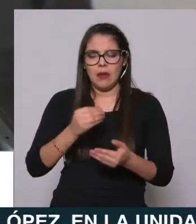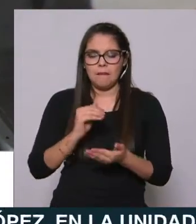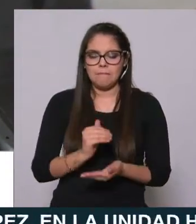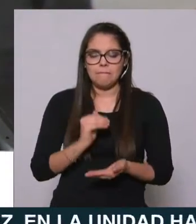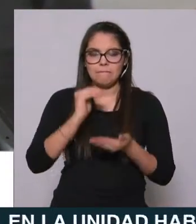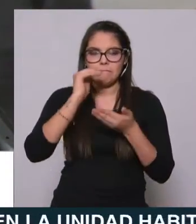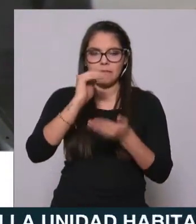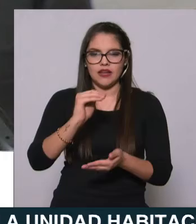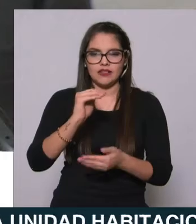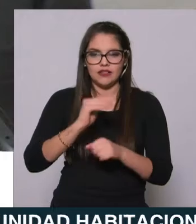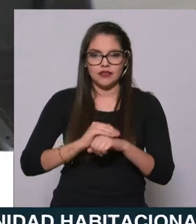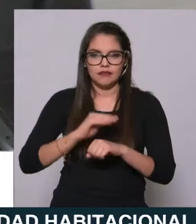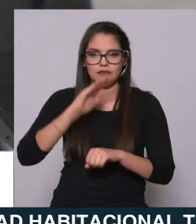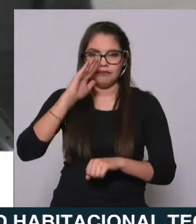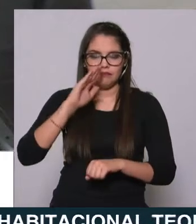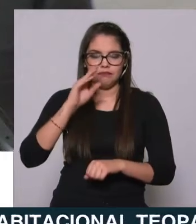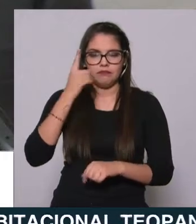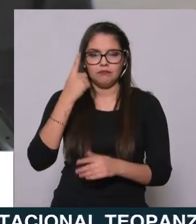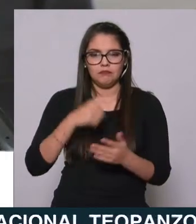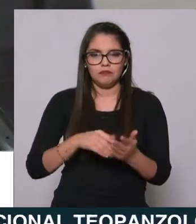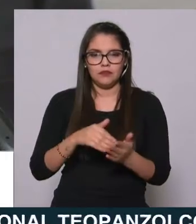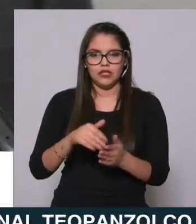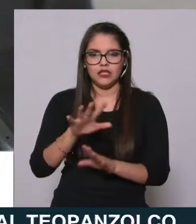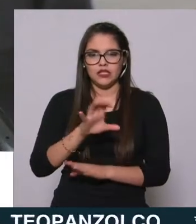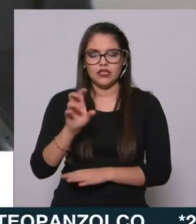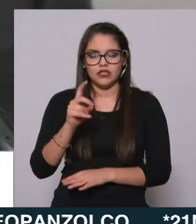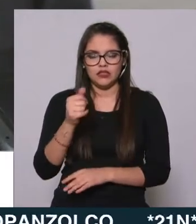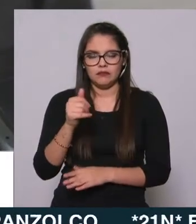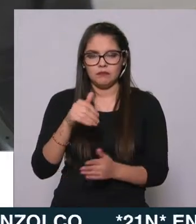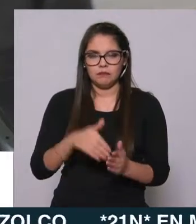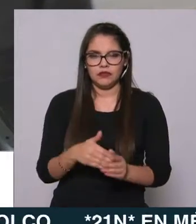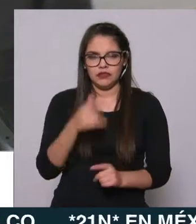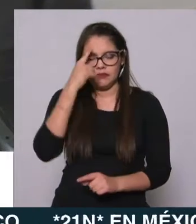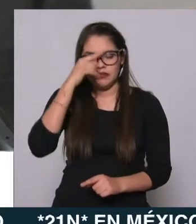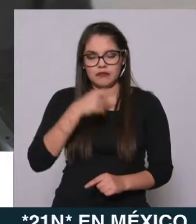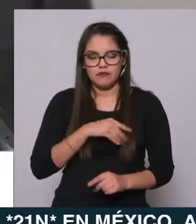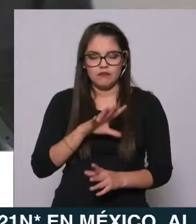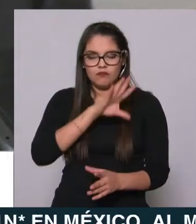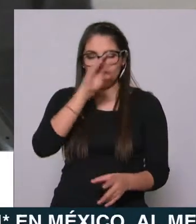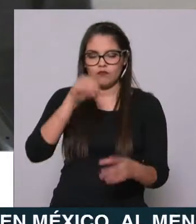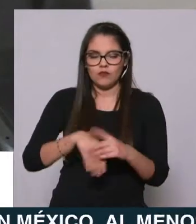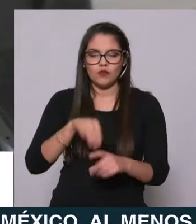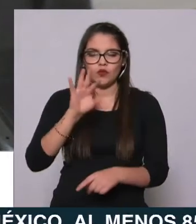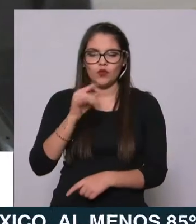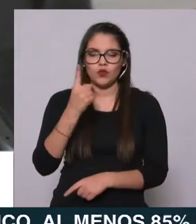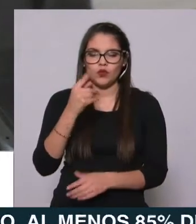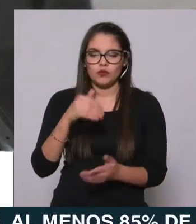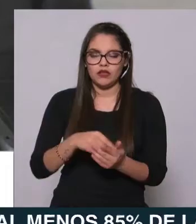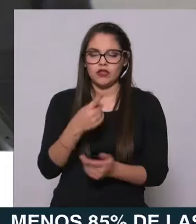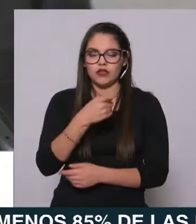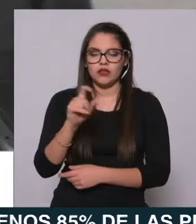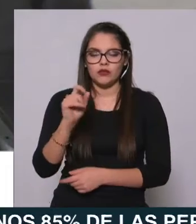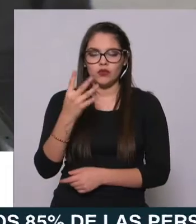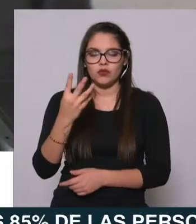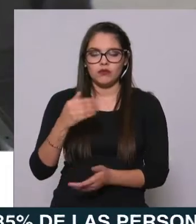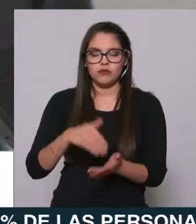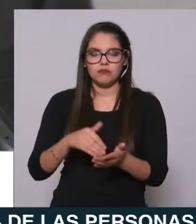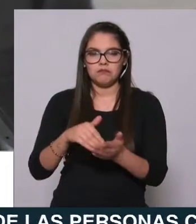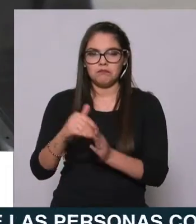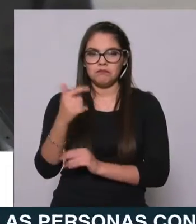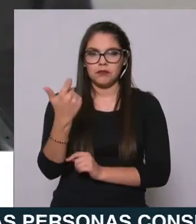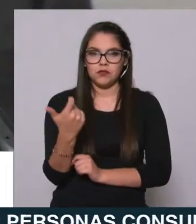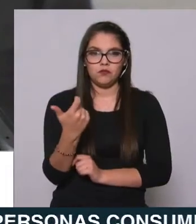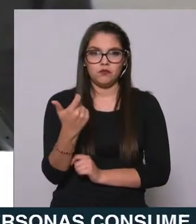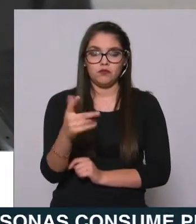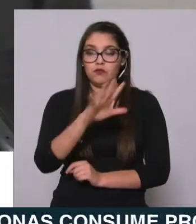de 1.263 millones de pesos con una asignación total de 41.124 millones de pesos.